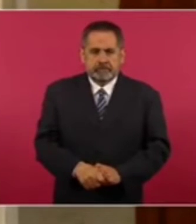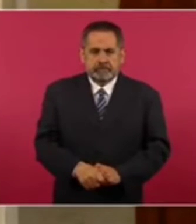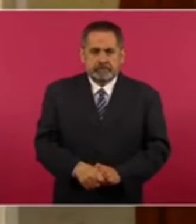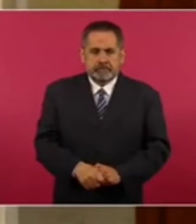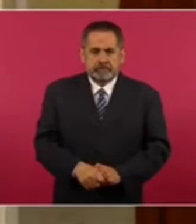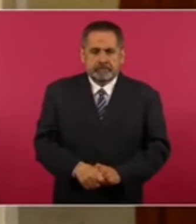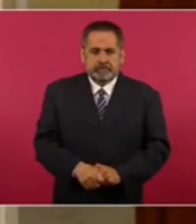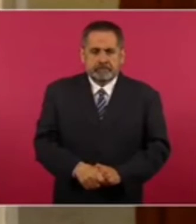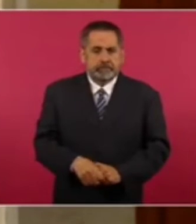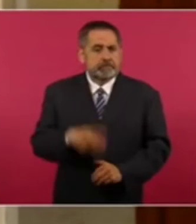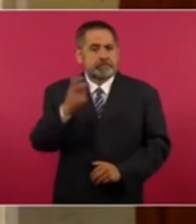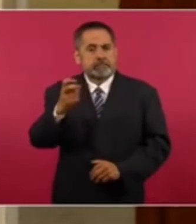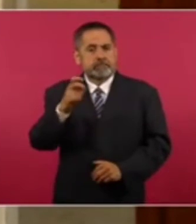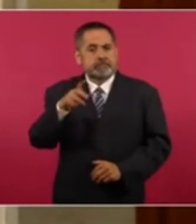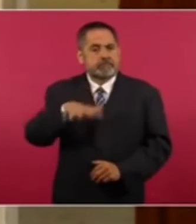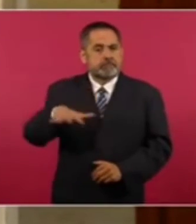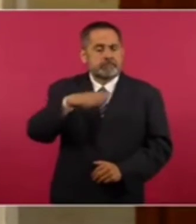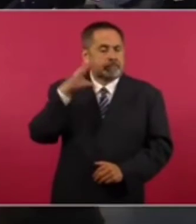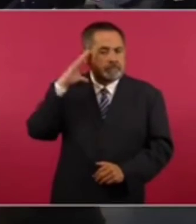Ya este es Colima.